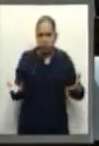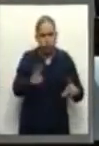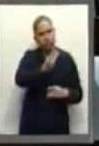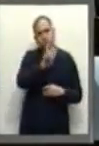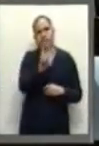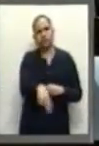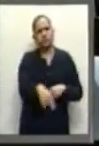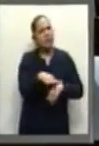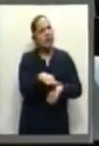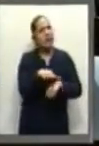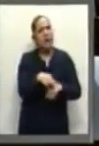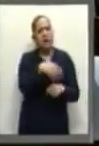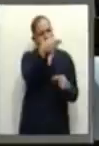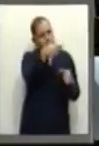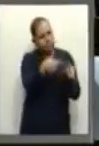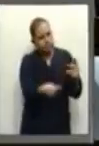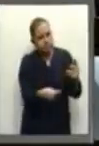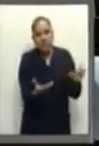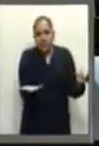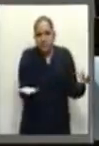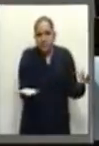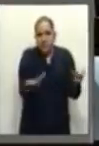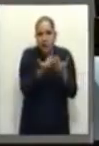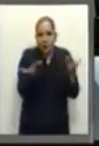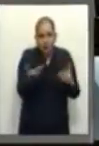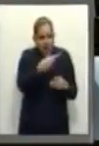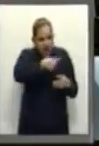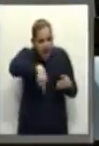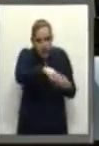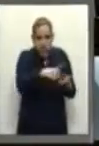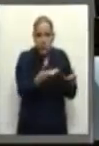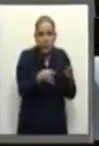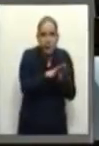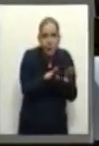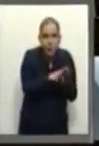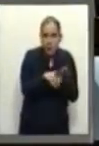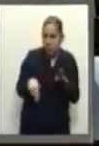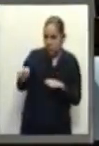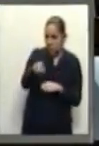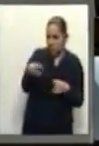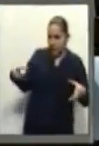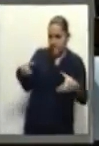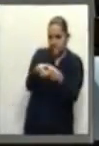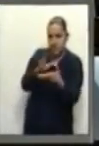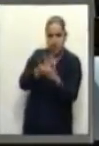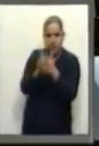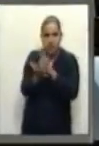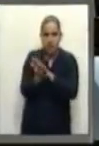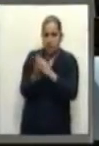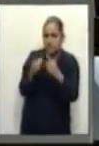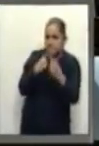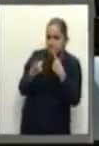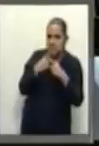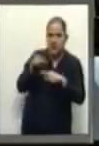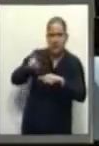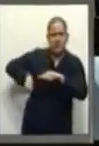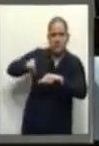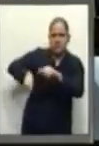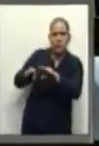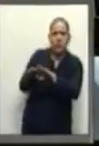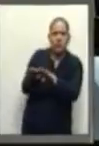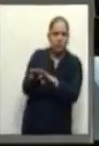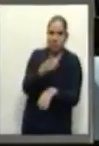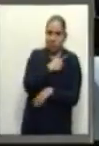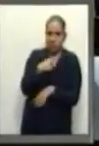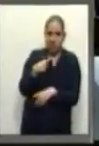el al crimen organizado no se puede entender sin la participación del ejército la Fuerza Armada